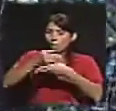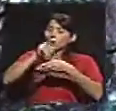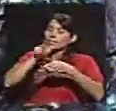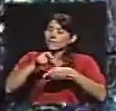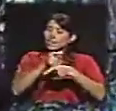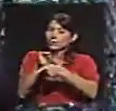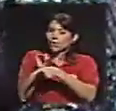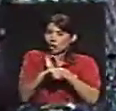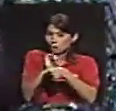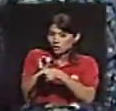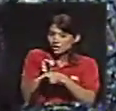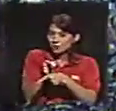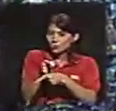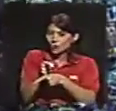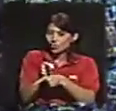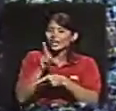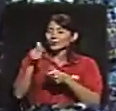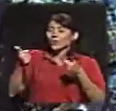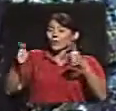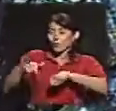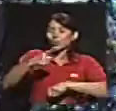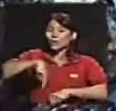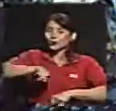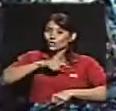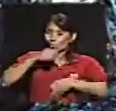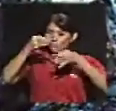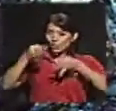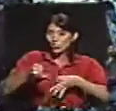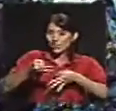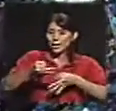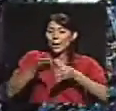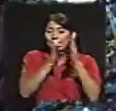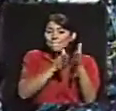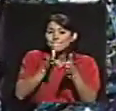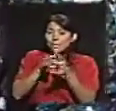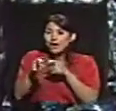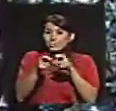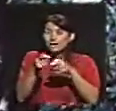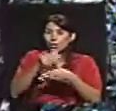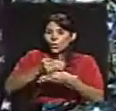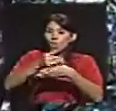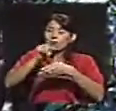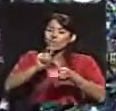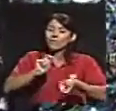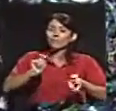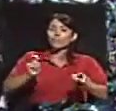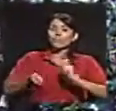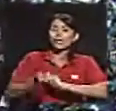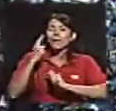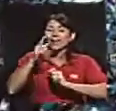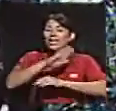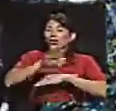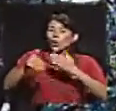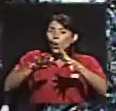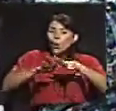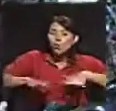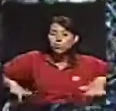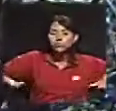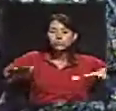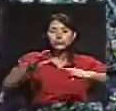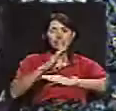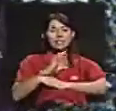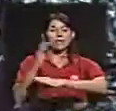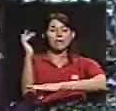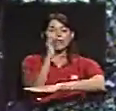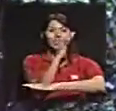los acuerdos que vamos a tomar, modificar el plan regulador para que toda el área quede el área de reserva forestal, inclusive